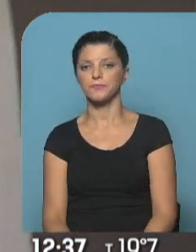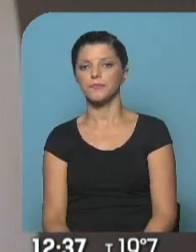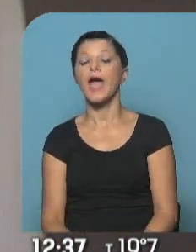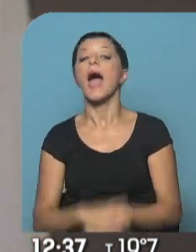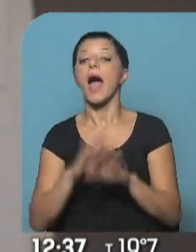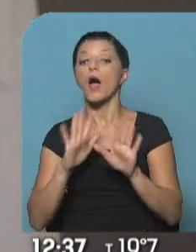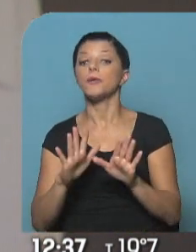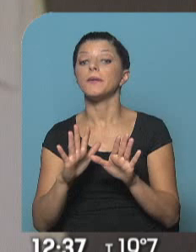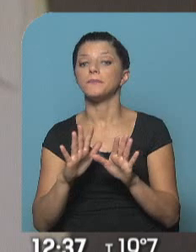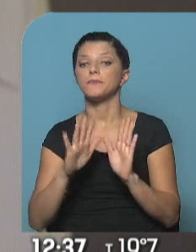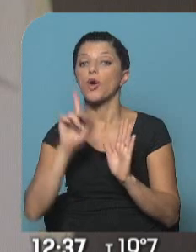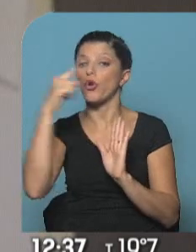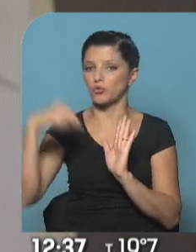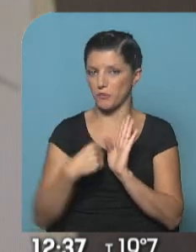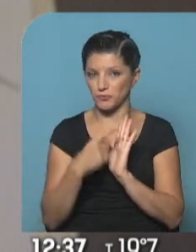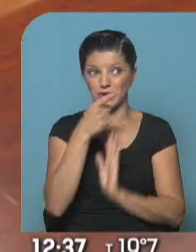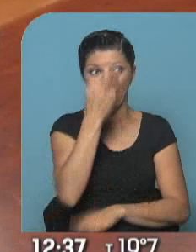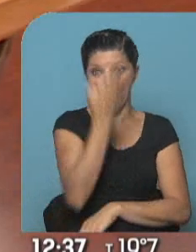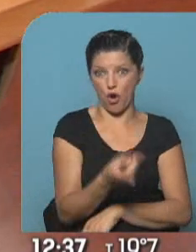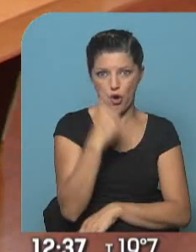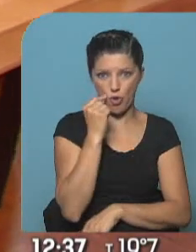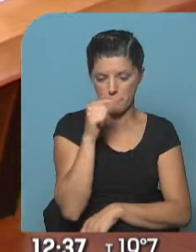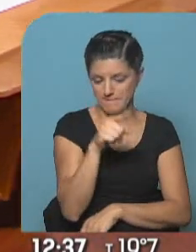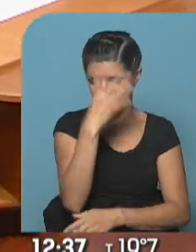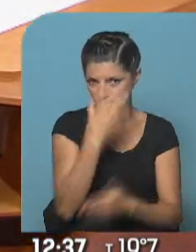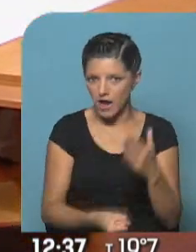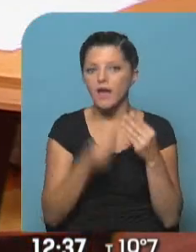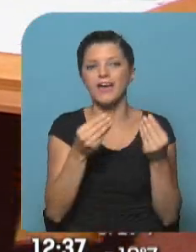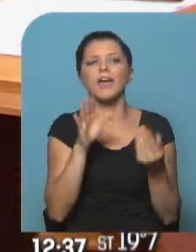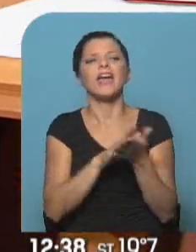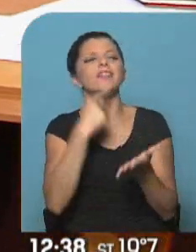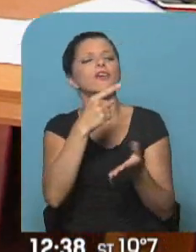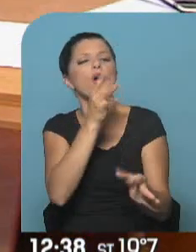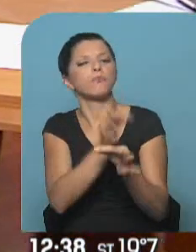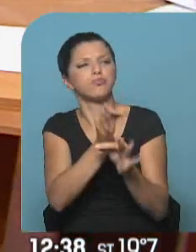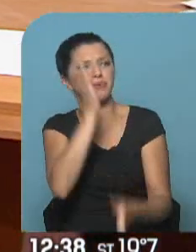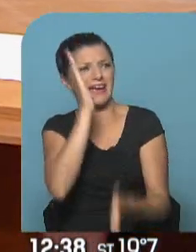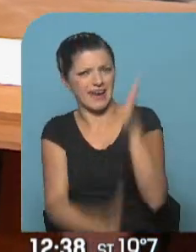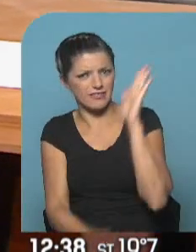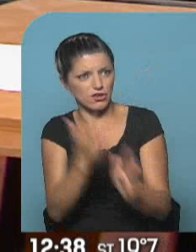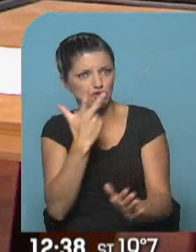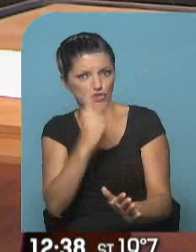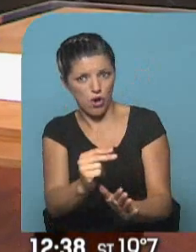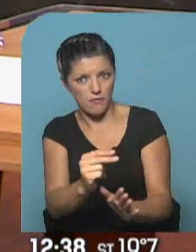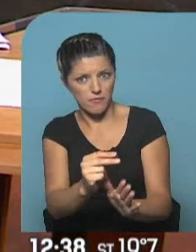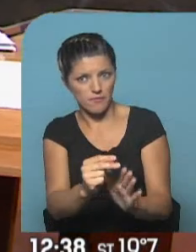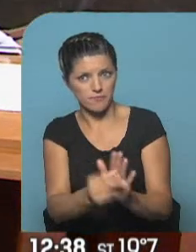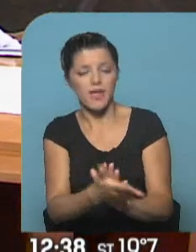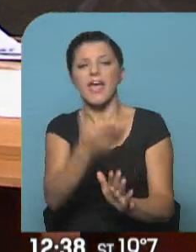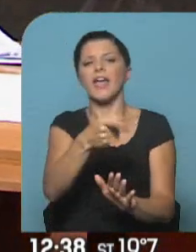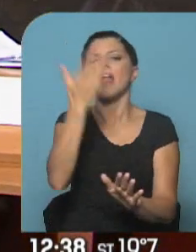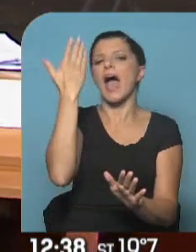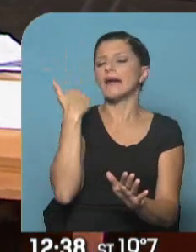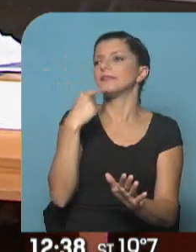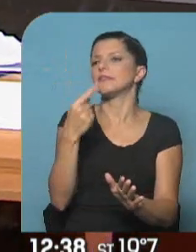otro aspecto donde ahí sí falló Piñera es en la gratuidad de la educación. Él era muy crítico de la gratuidad, pronunciada por